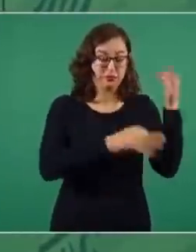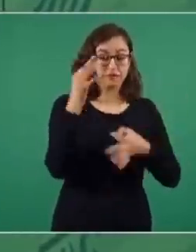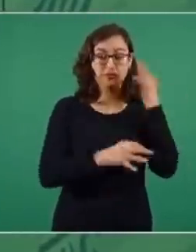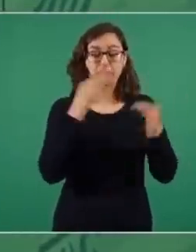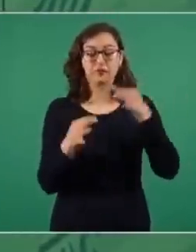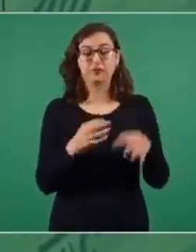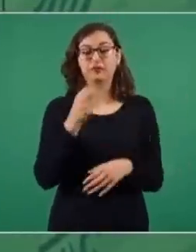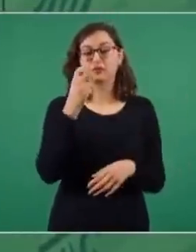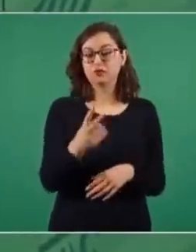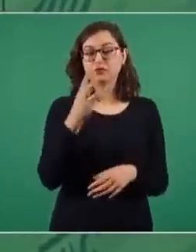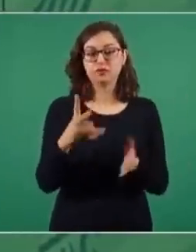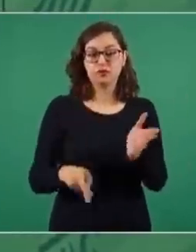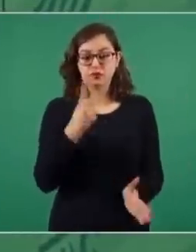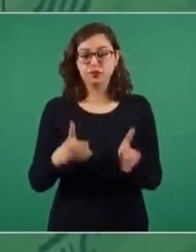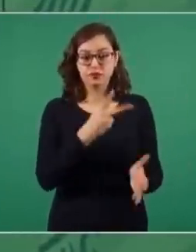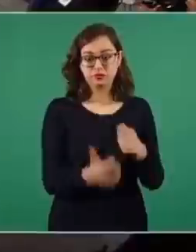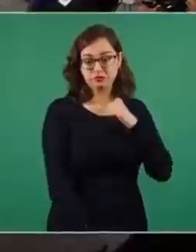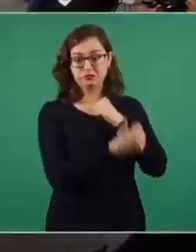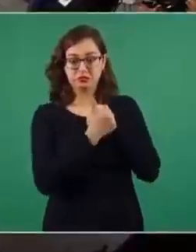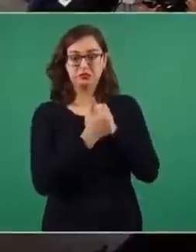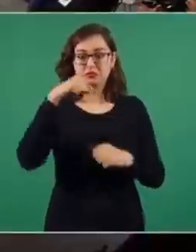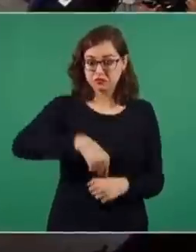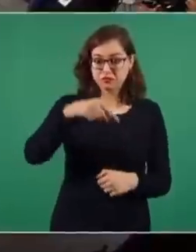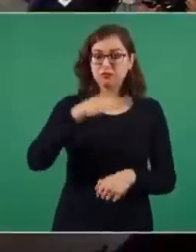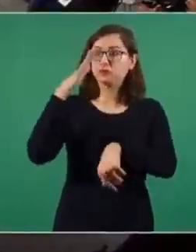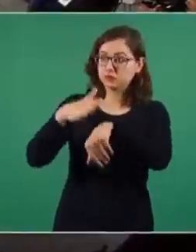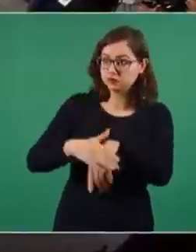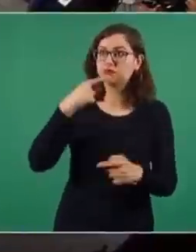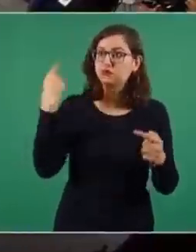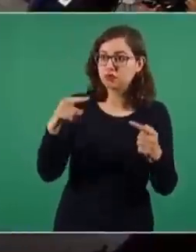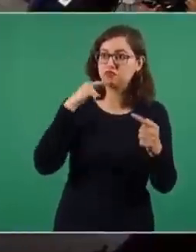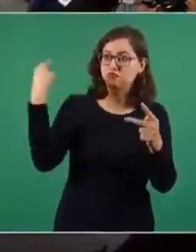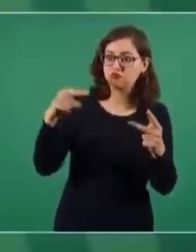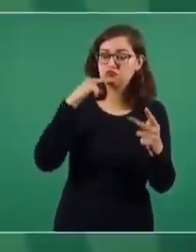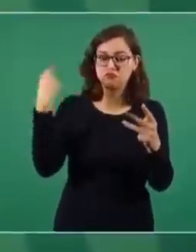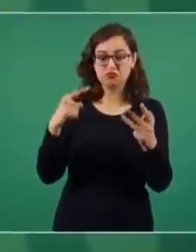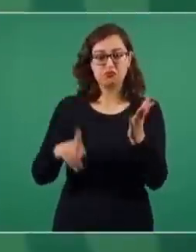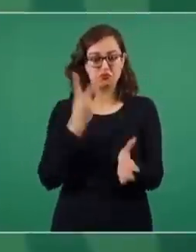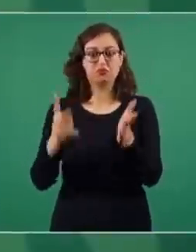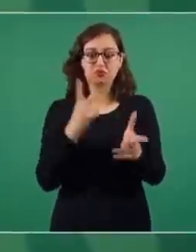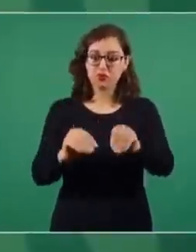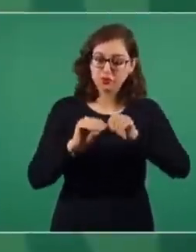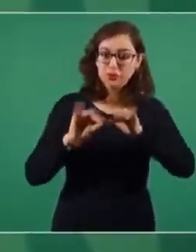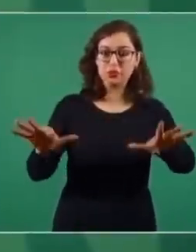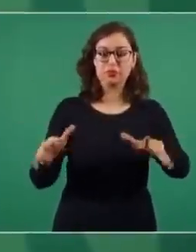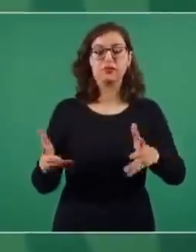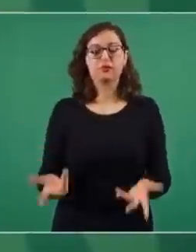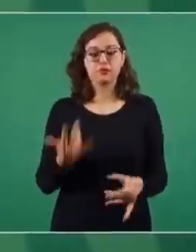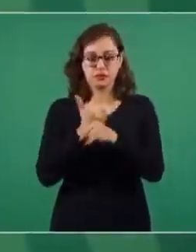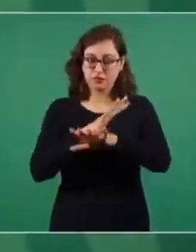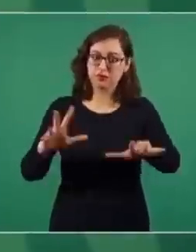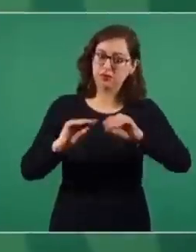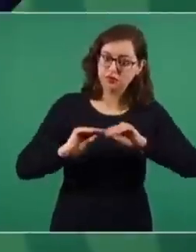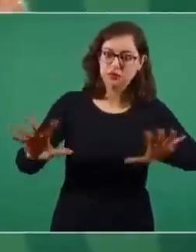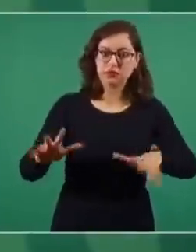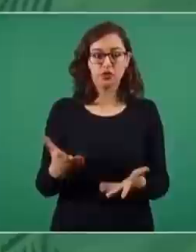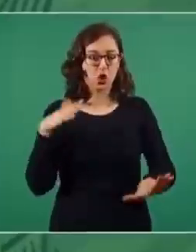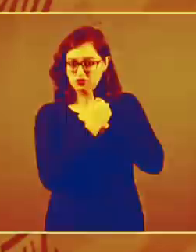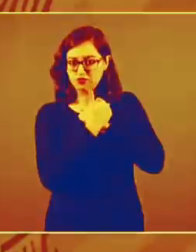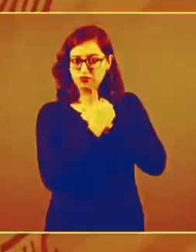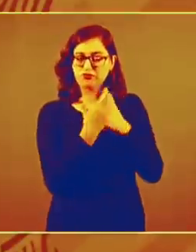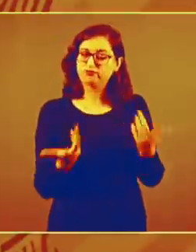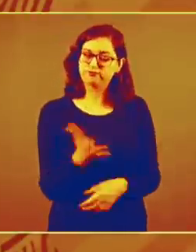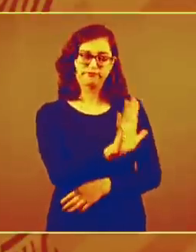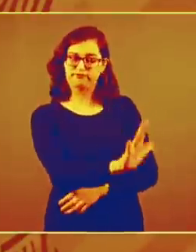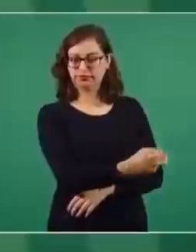dos o tres asuntos, a denunciar o a que nosotros diéramos a conocer información para afectar a candidatos.